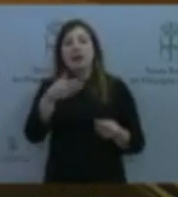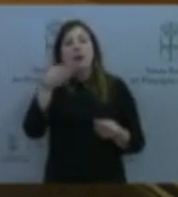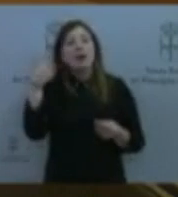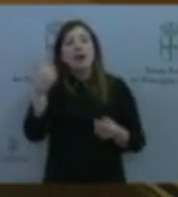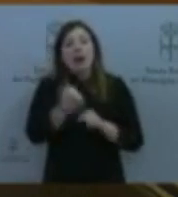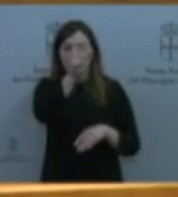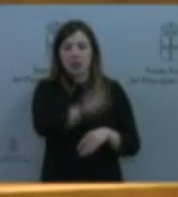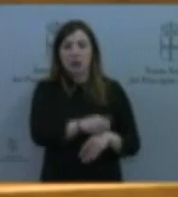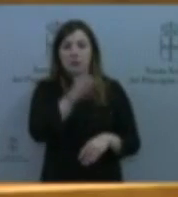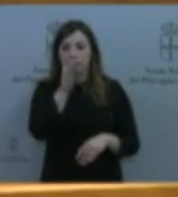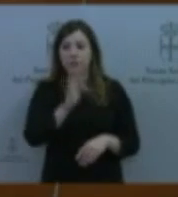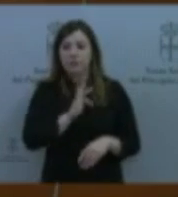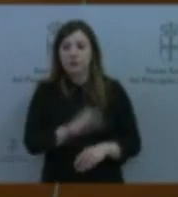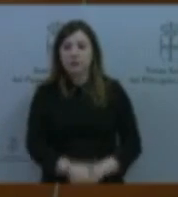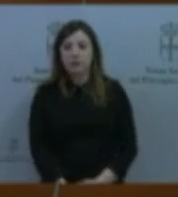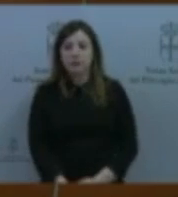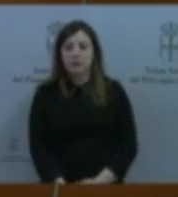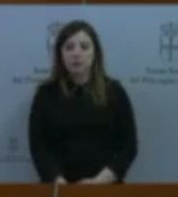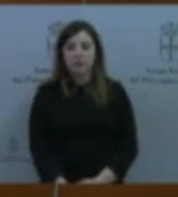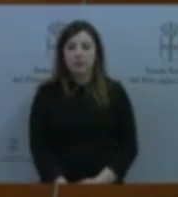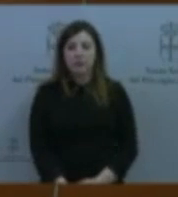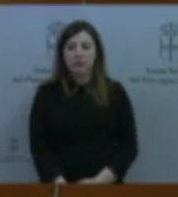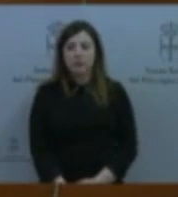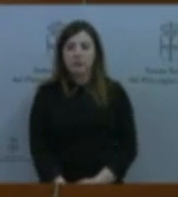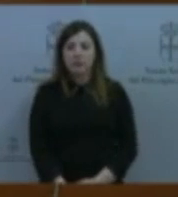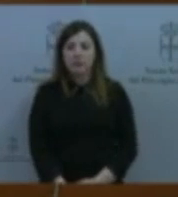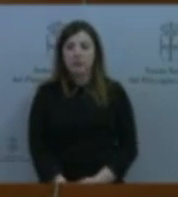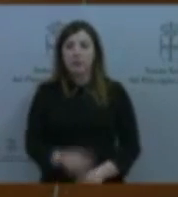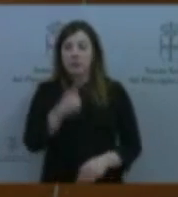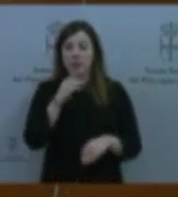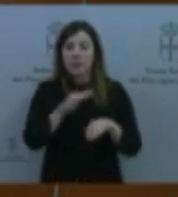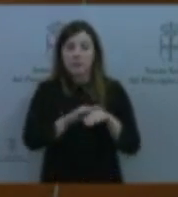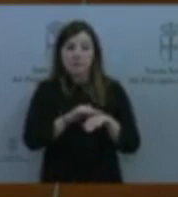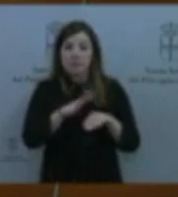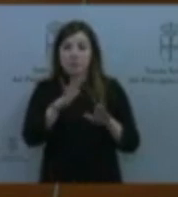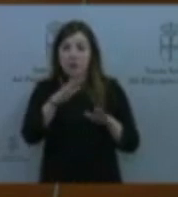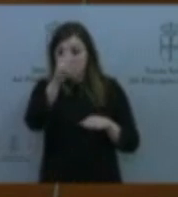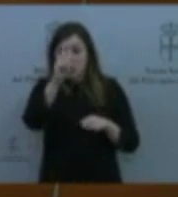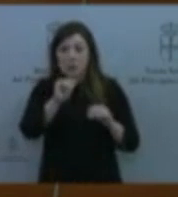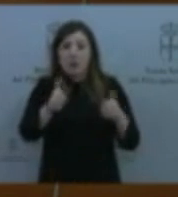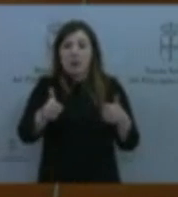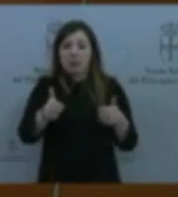eficiencia. Perdone, pero la verdad es que no sé ni por dónde empezar, porque me ha hecho usted